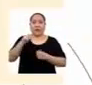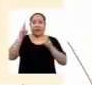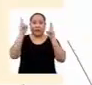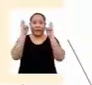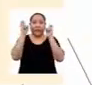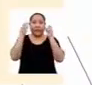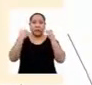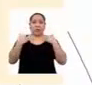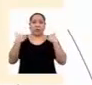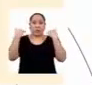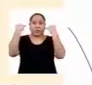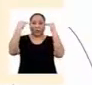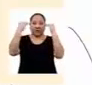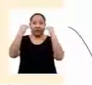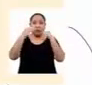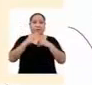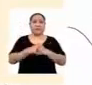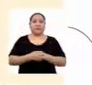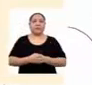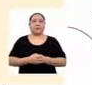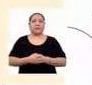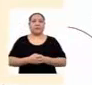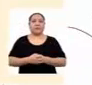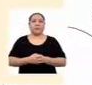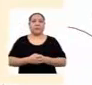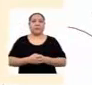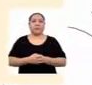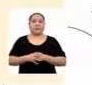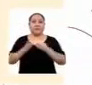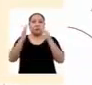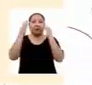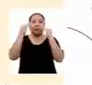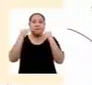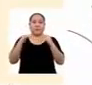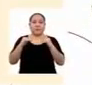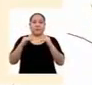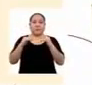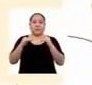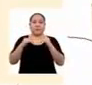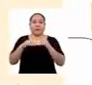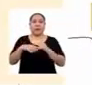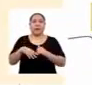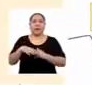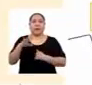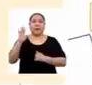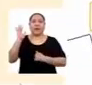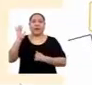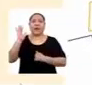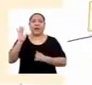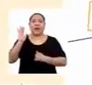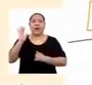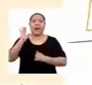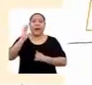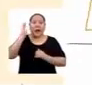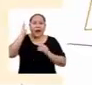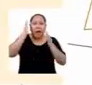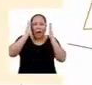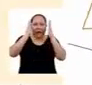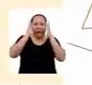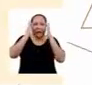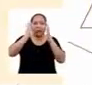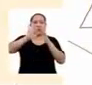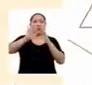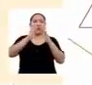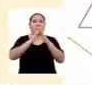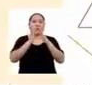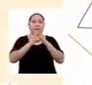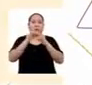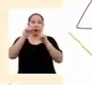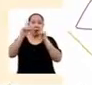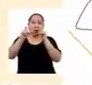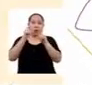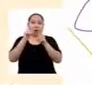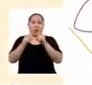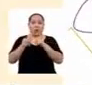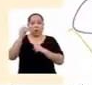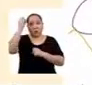encabezado podría decir lo siguiente: atención en casa. Encuesta de opinión.